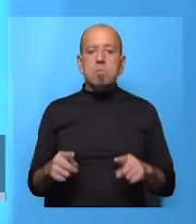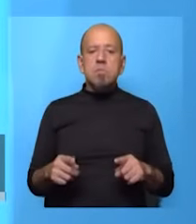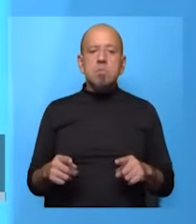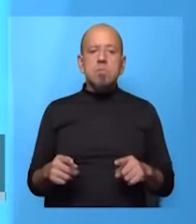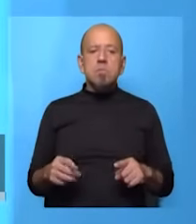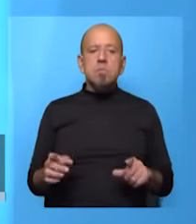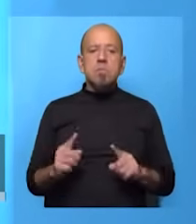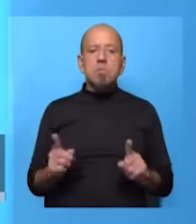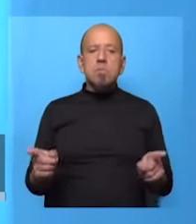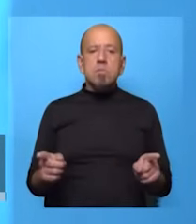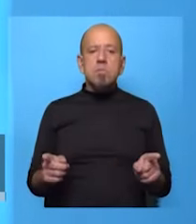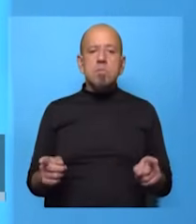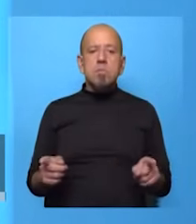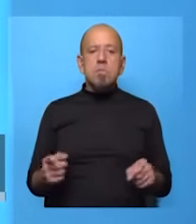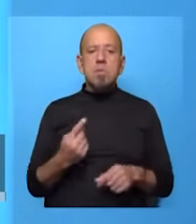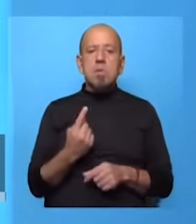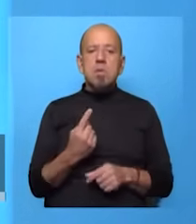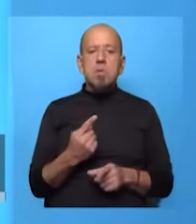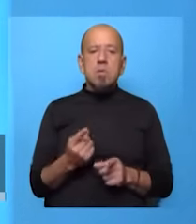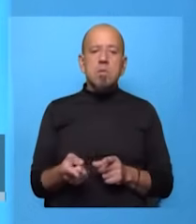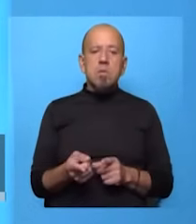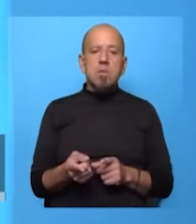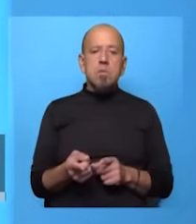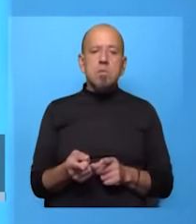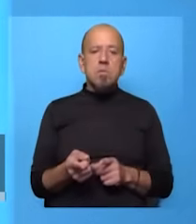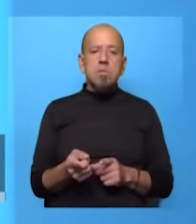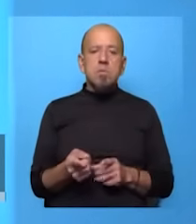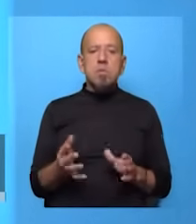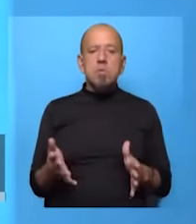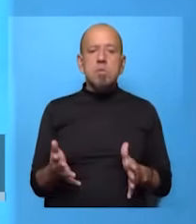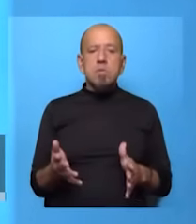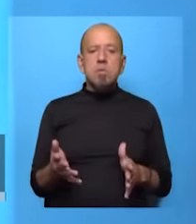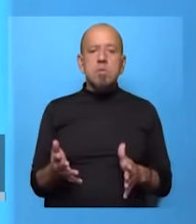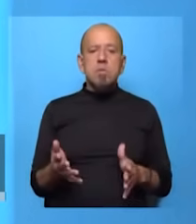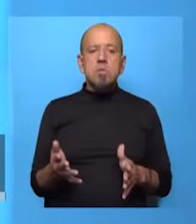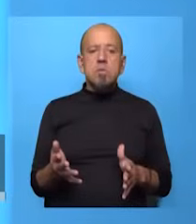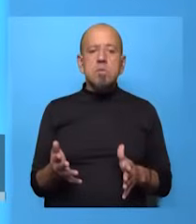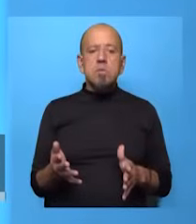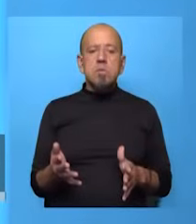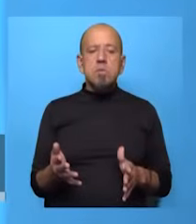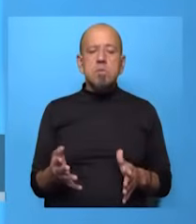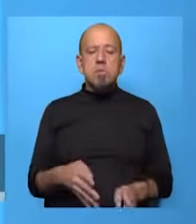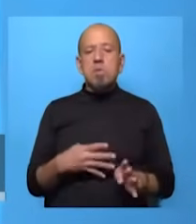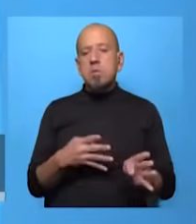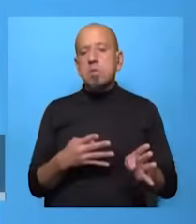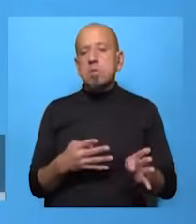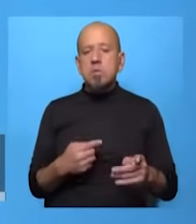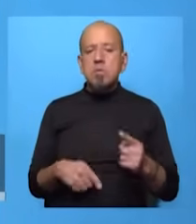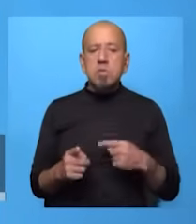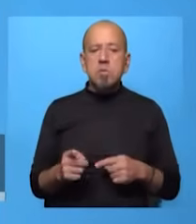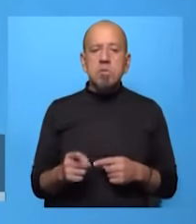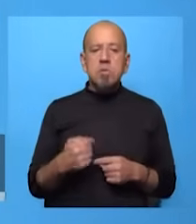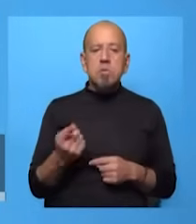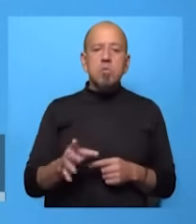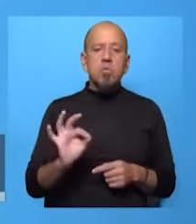cóm no a m me gusta decirle primarias son las primarias eh porque uno en la batalla por supuesto y la la la la pelea final